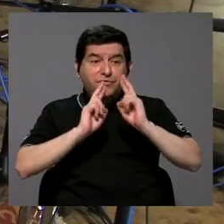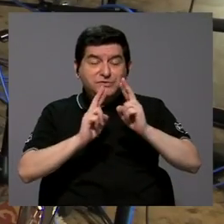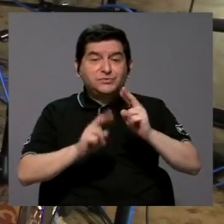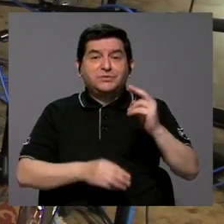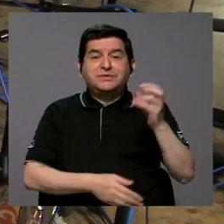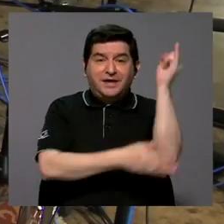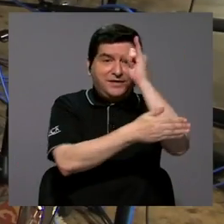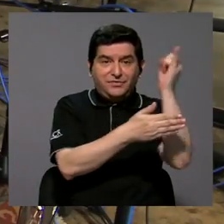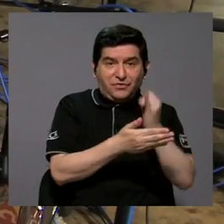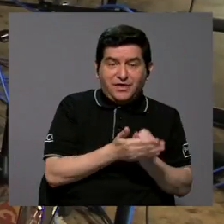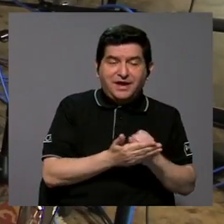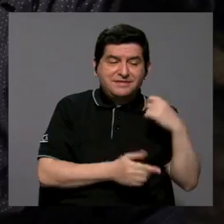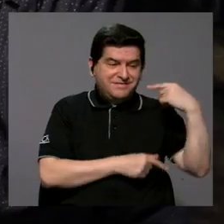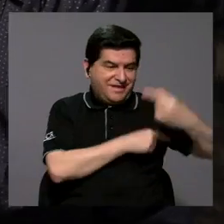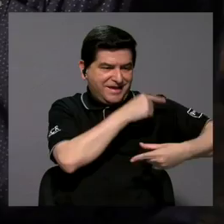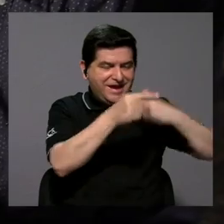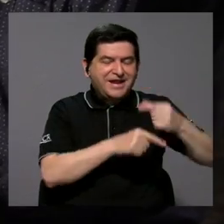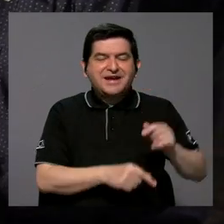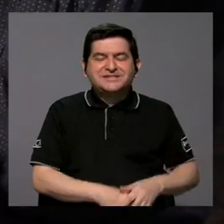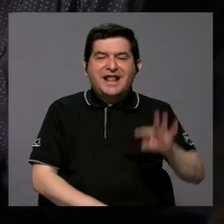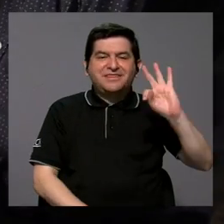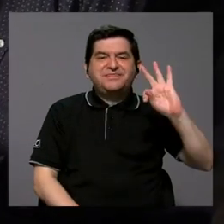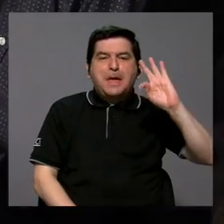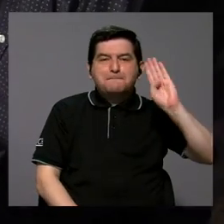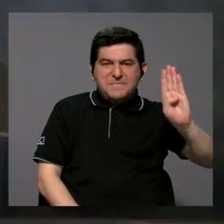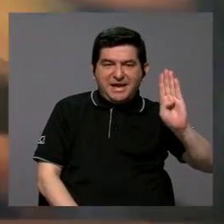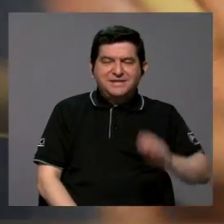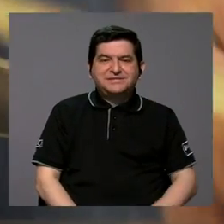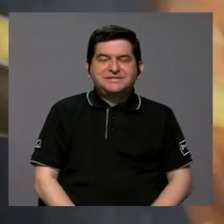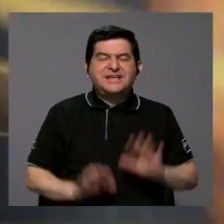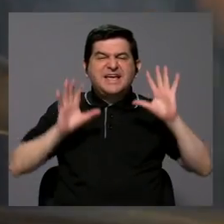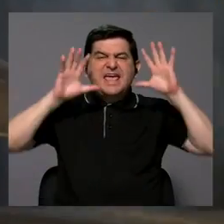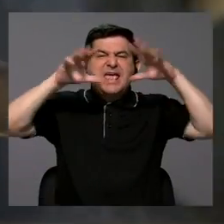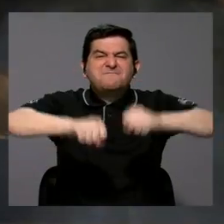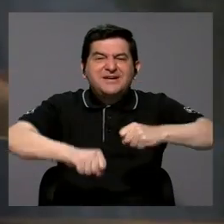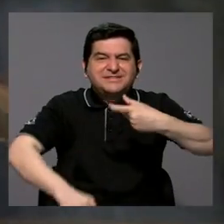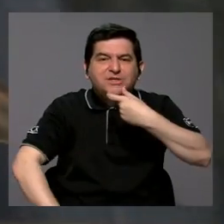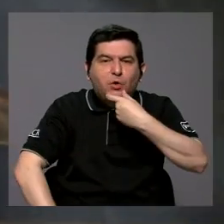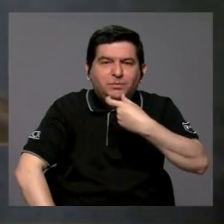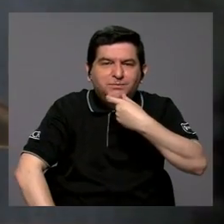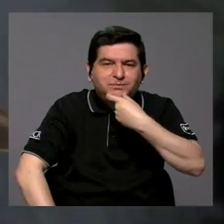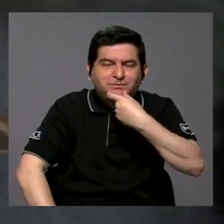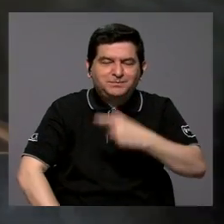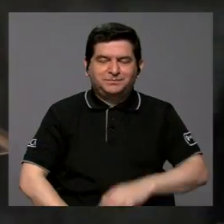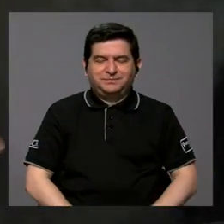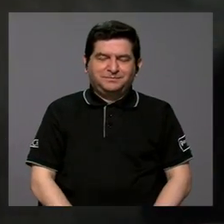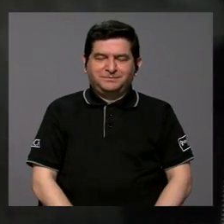artístico de la generación de los Beatles, de lo que le llaman la invasión británica.